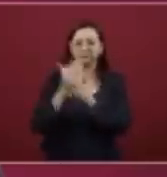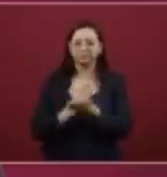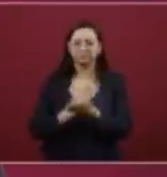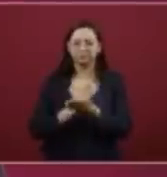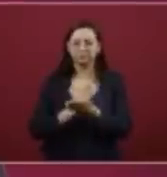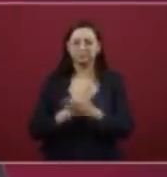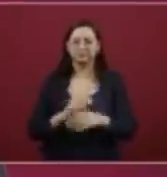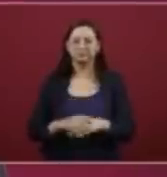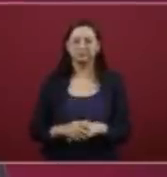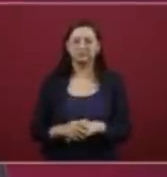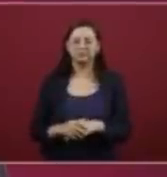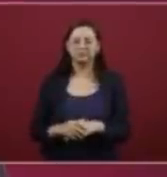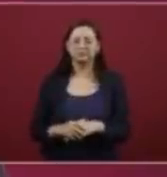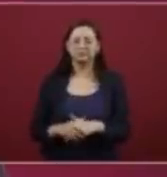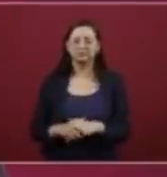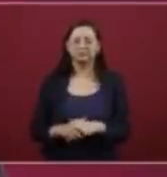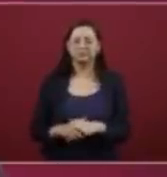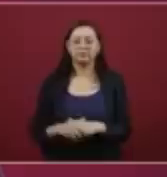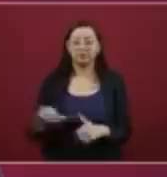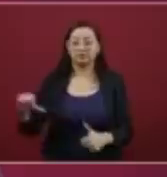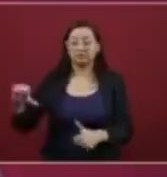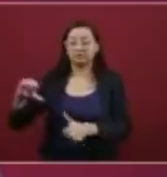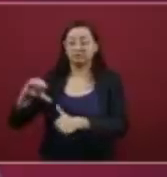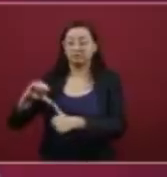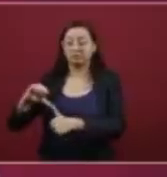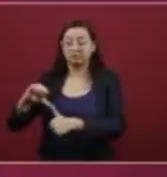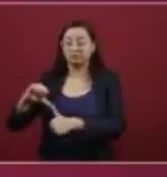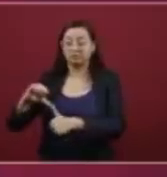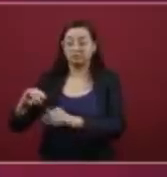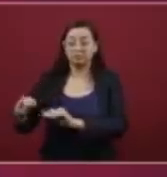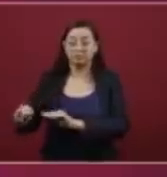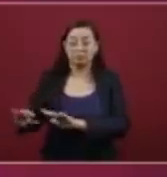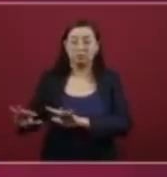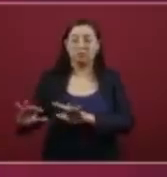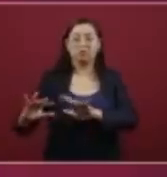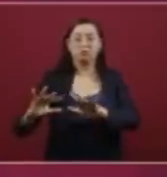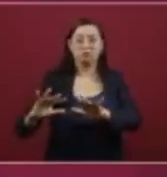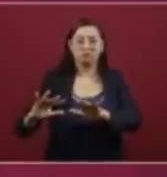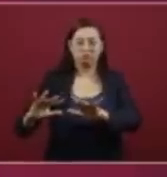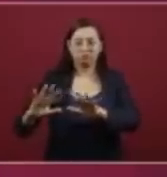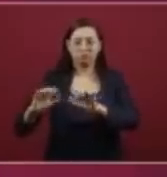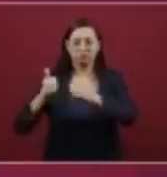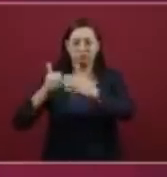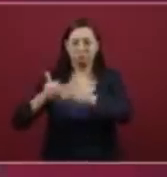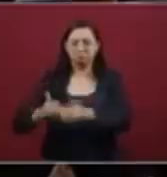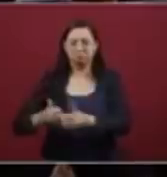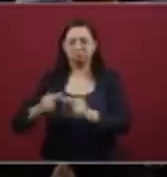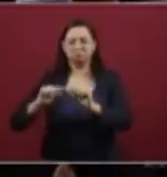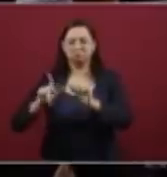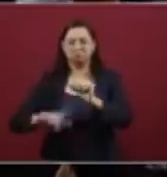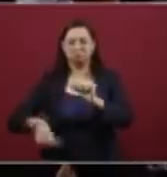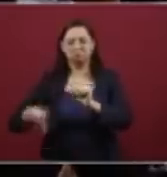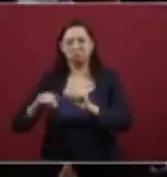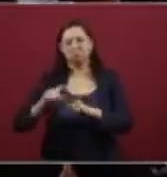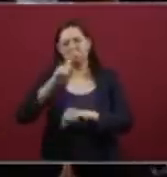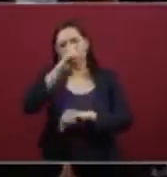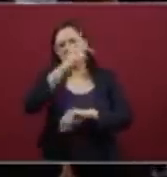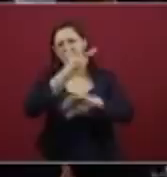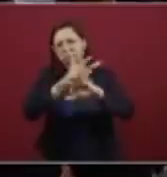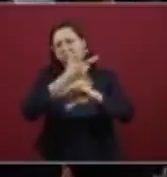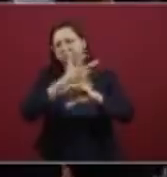de Centroamérica hacia Estados Unidos y que haya